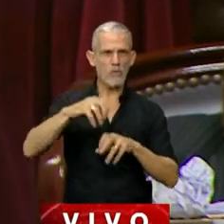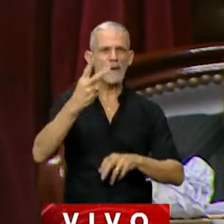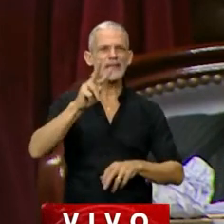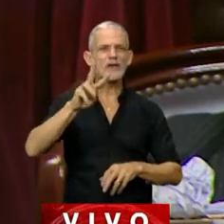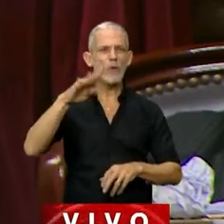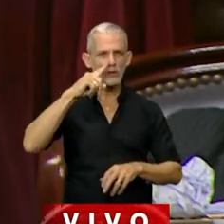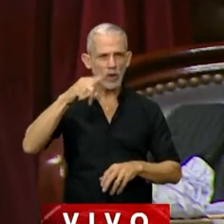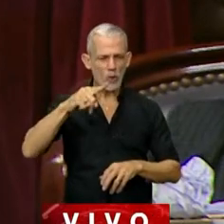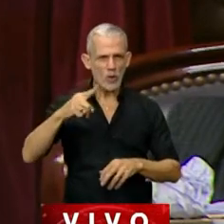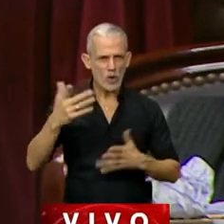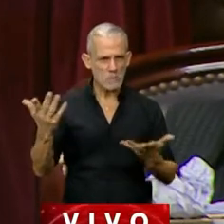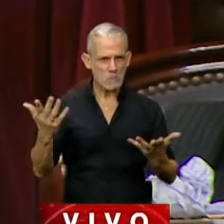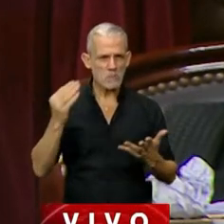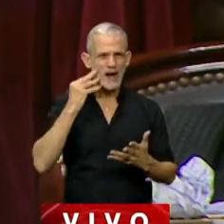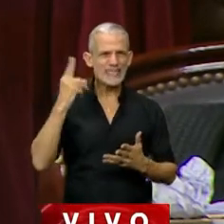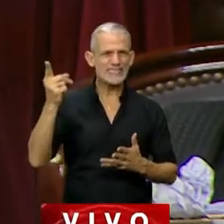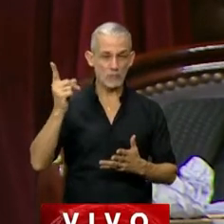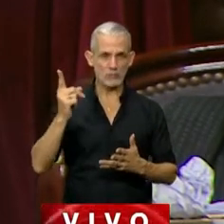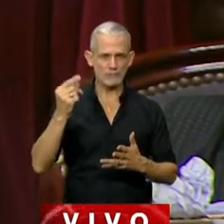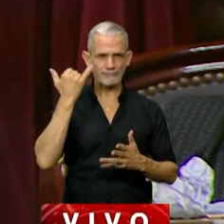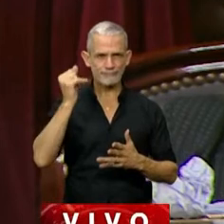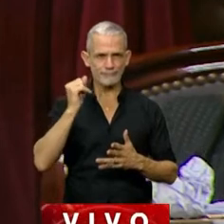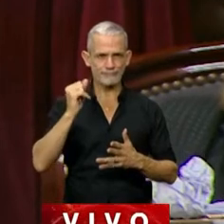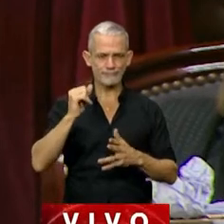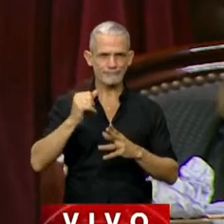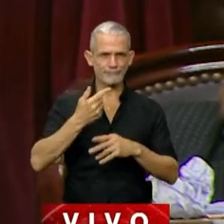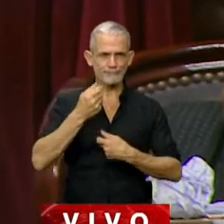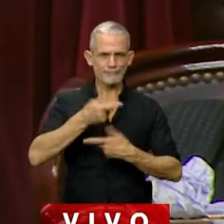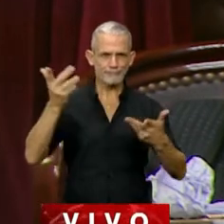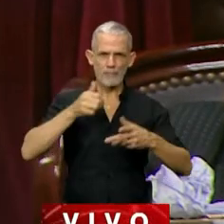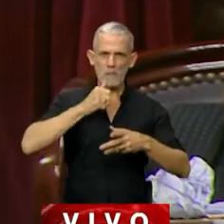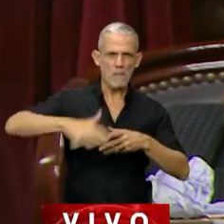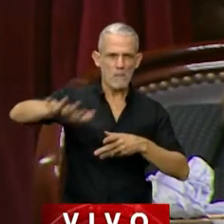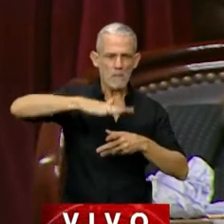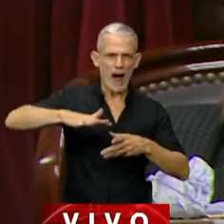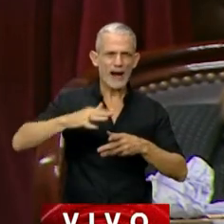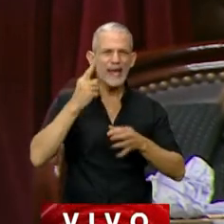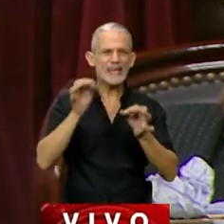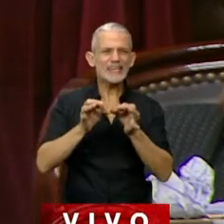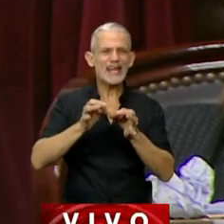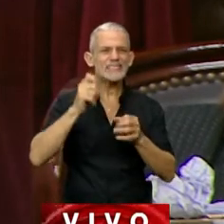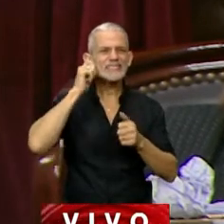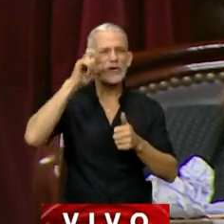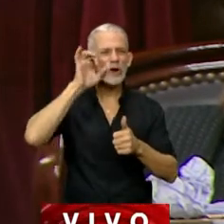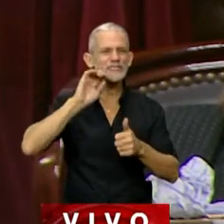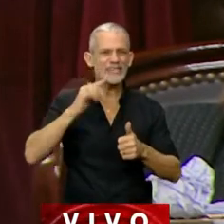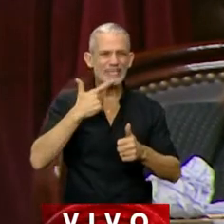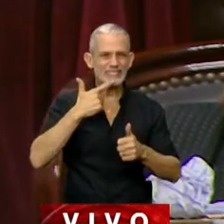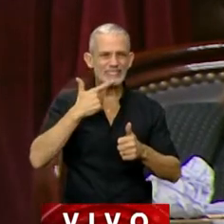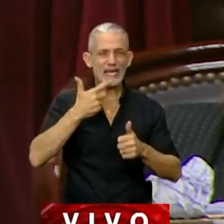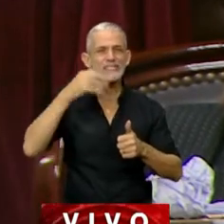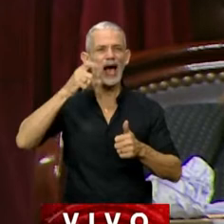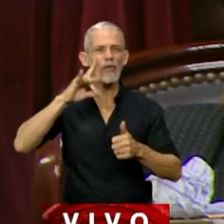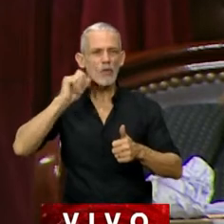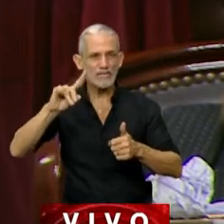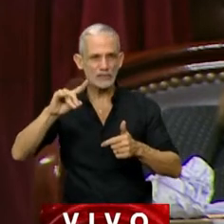junio declaró como reserva marítima a las Islas Georgias y San Luis del Sur.